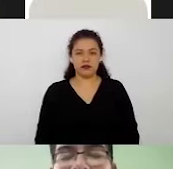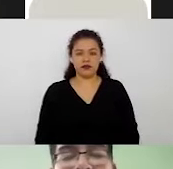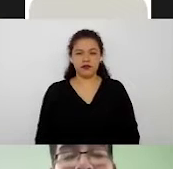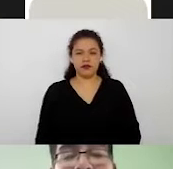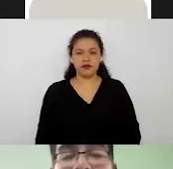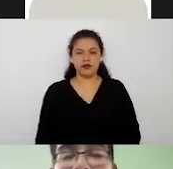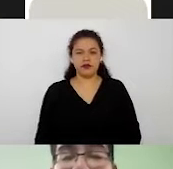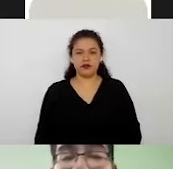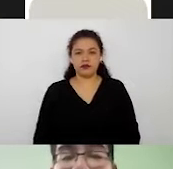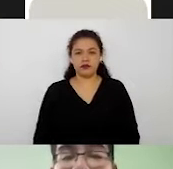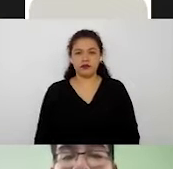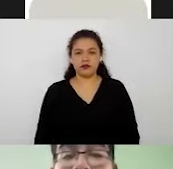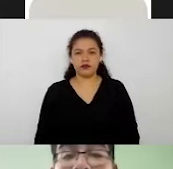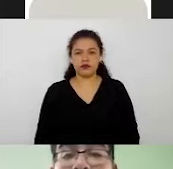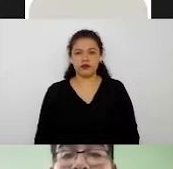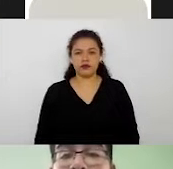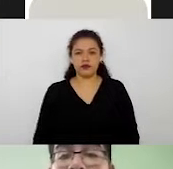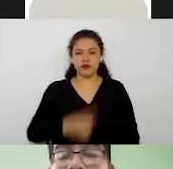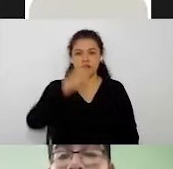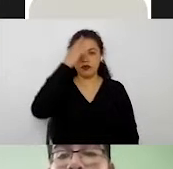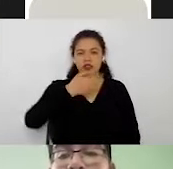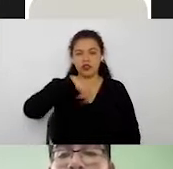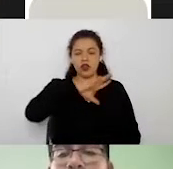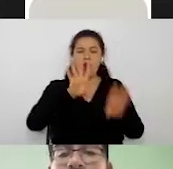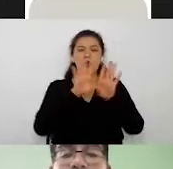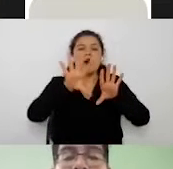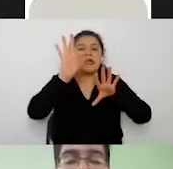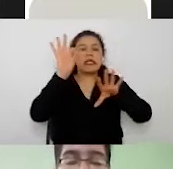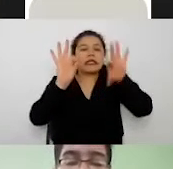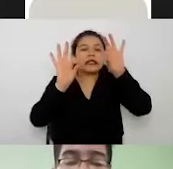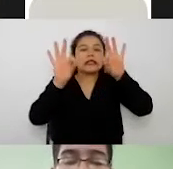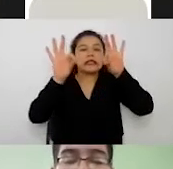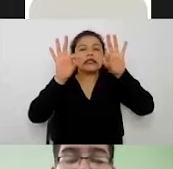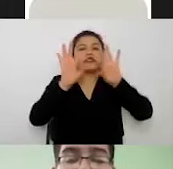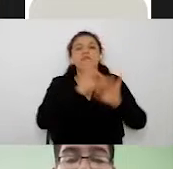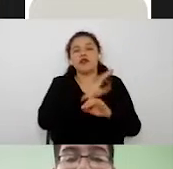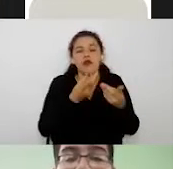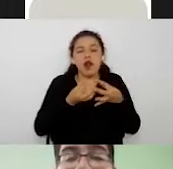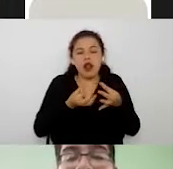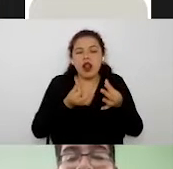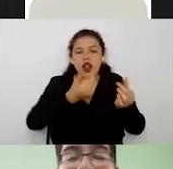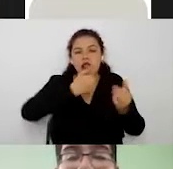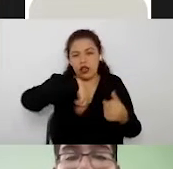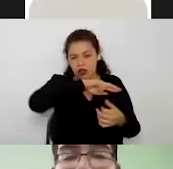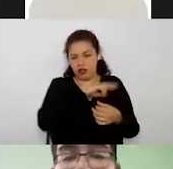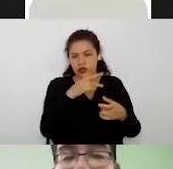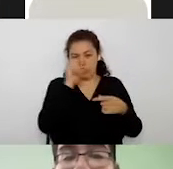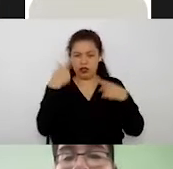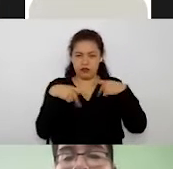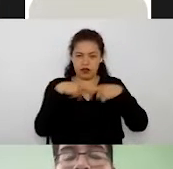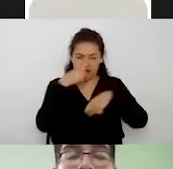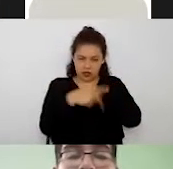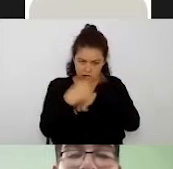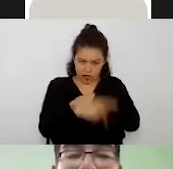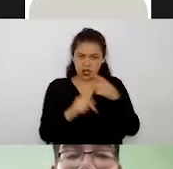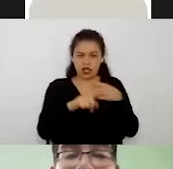que casi, casi lo tendríamos que tratar con pincitas porque no podemos estar poniendo en riesgo a los demás, poniendo en